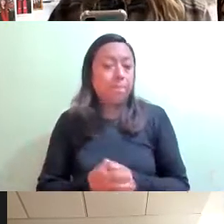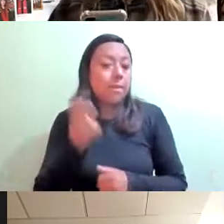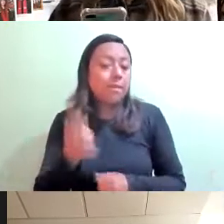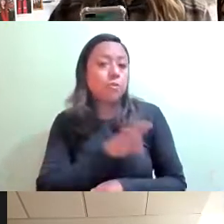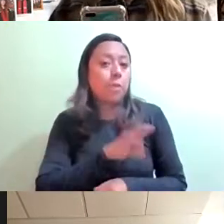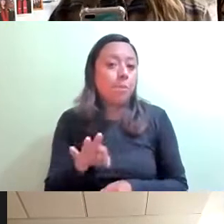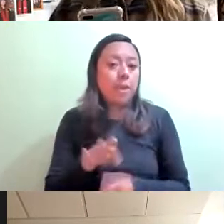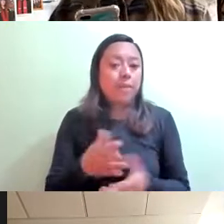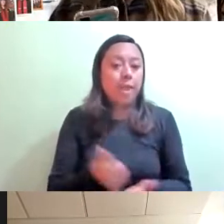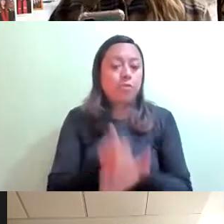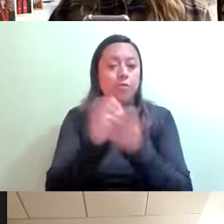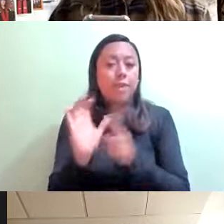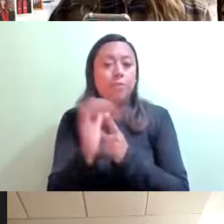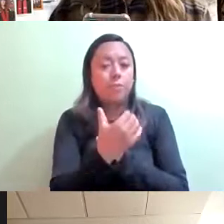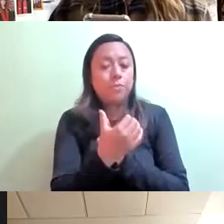permitir.